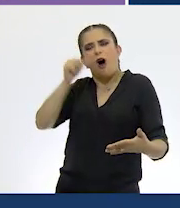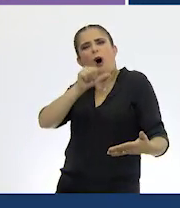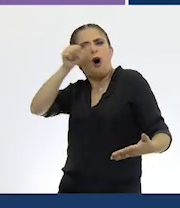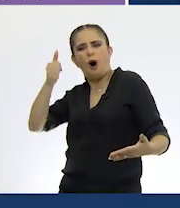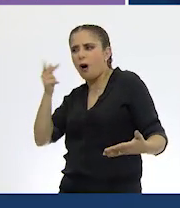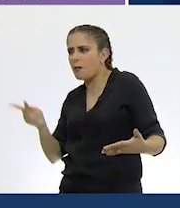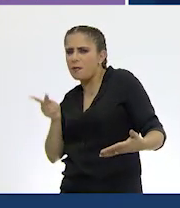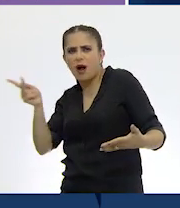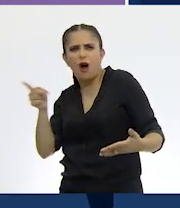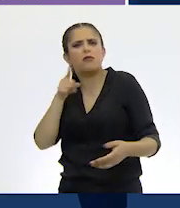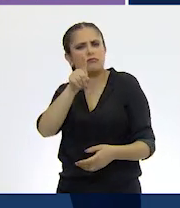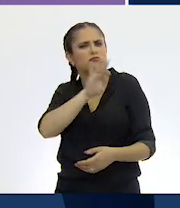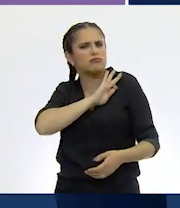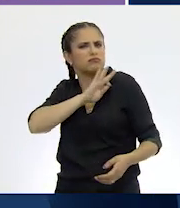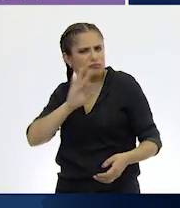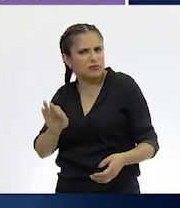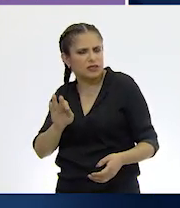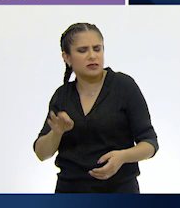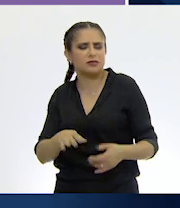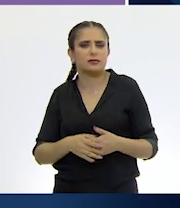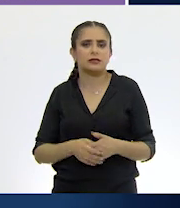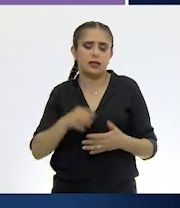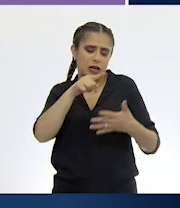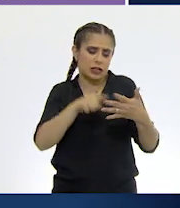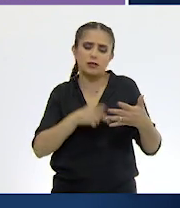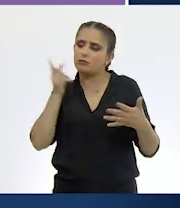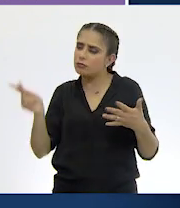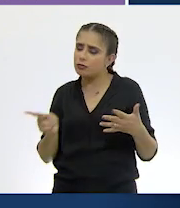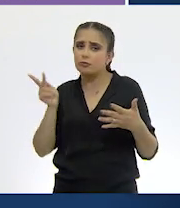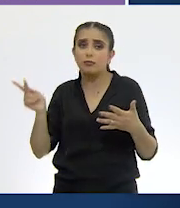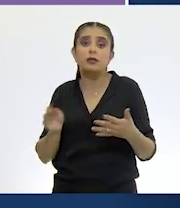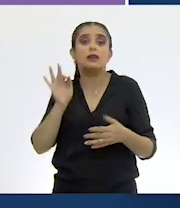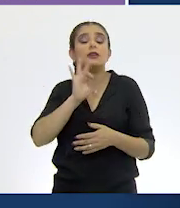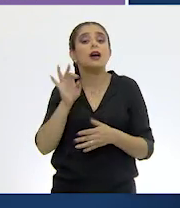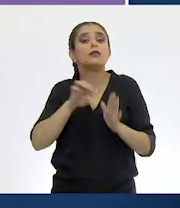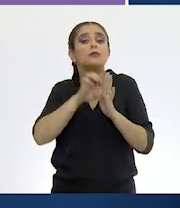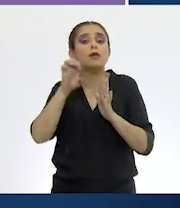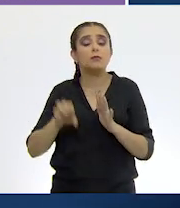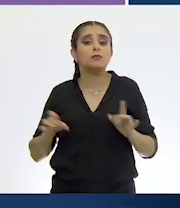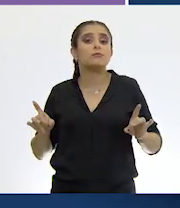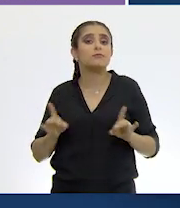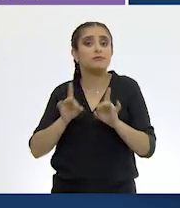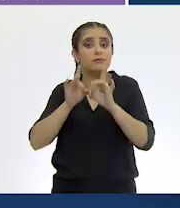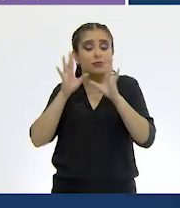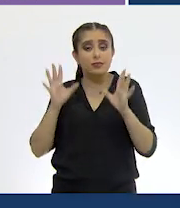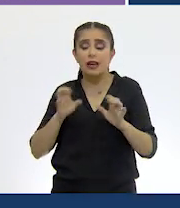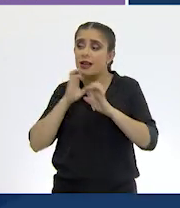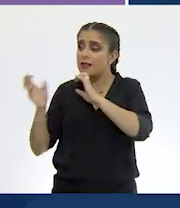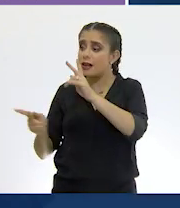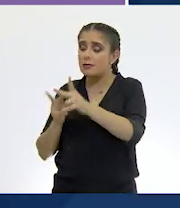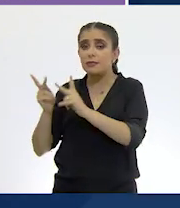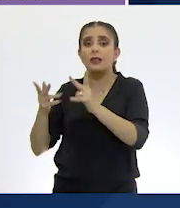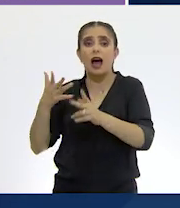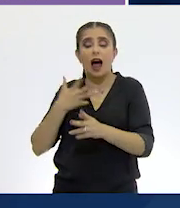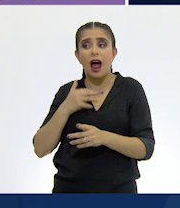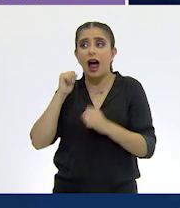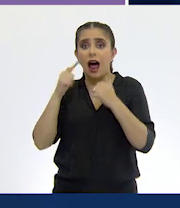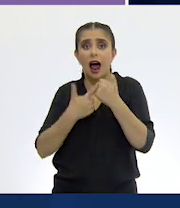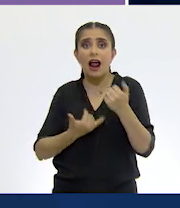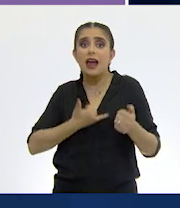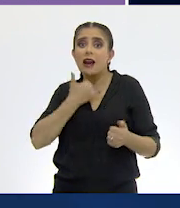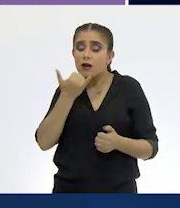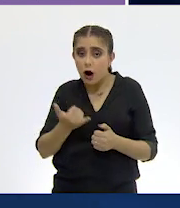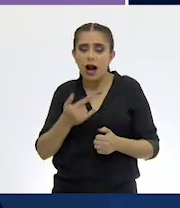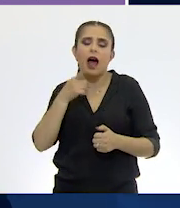investigación. También considerar los imprevistos, ensaya la aplicación de la entrevista, definiendo los